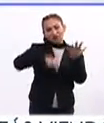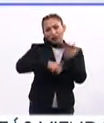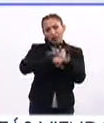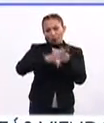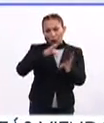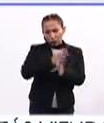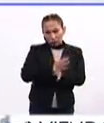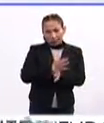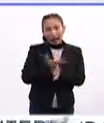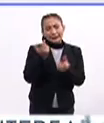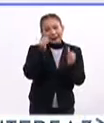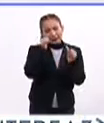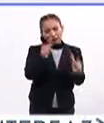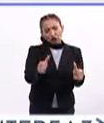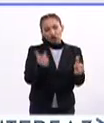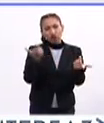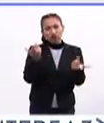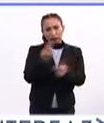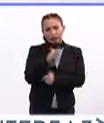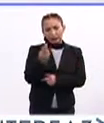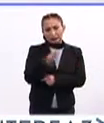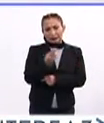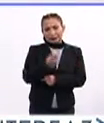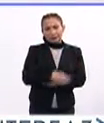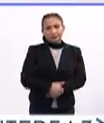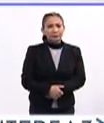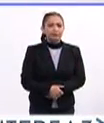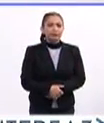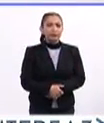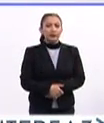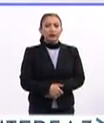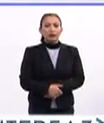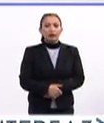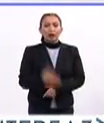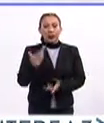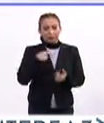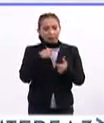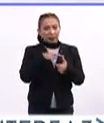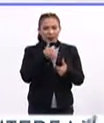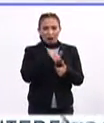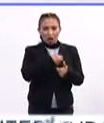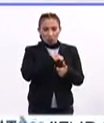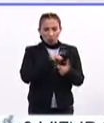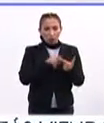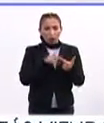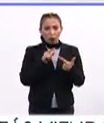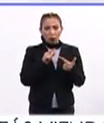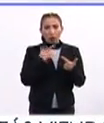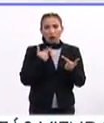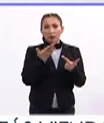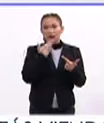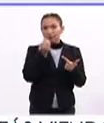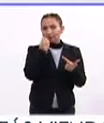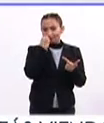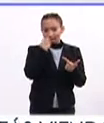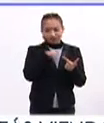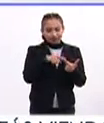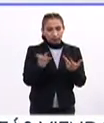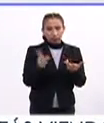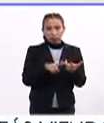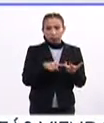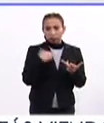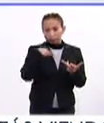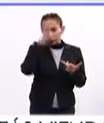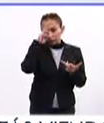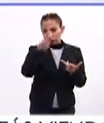muchos aspectos que deben de ser atendidos. Por supuesto, la salud, por supuesto, la buena alimentación,